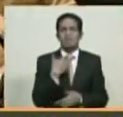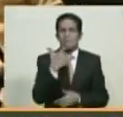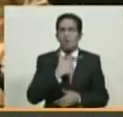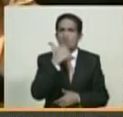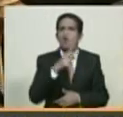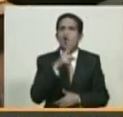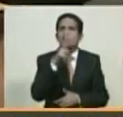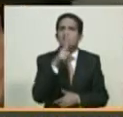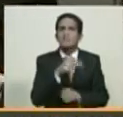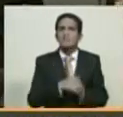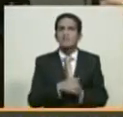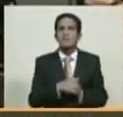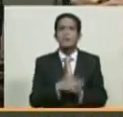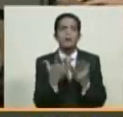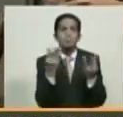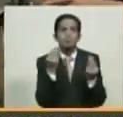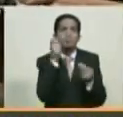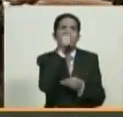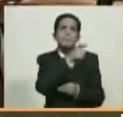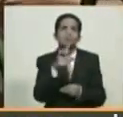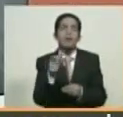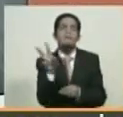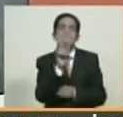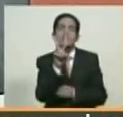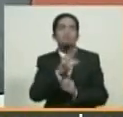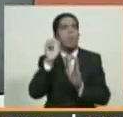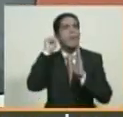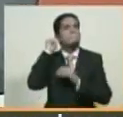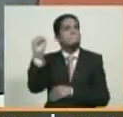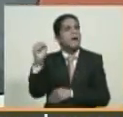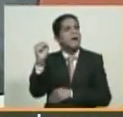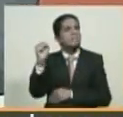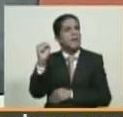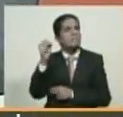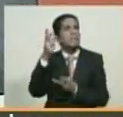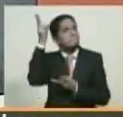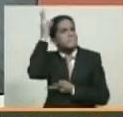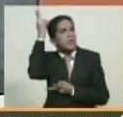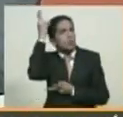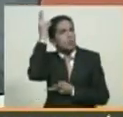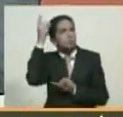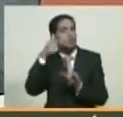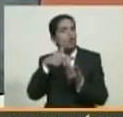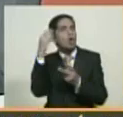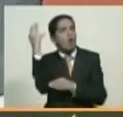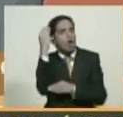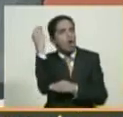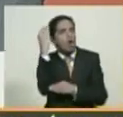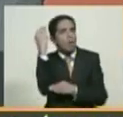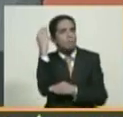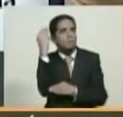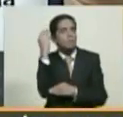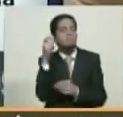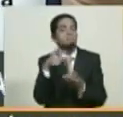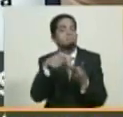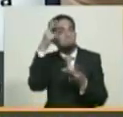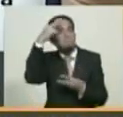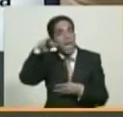porque hay más de una docena de venezolanas que han sido asesinadas en Perú, en Colombia, en